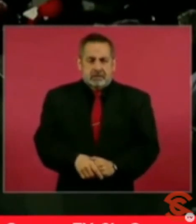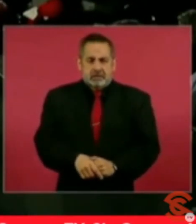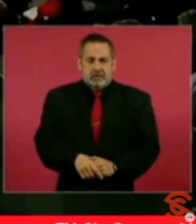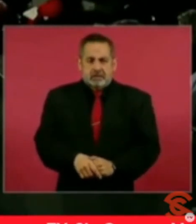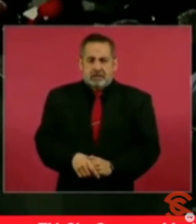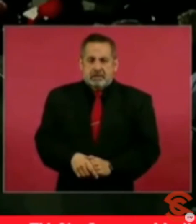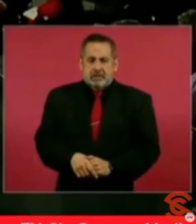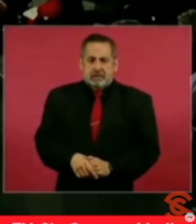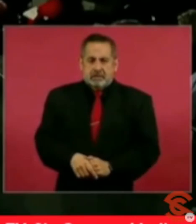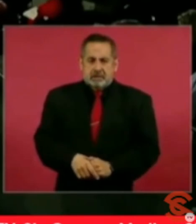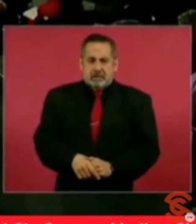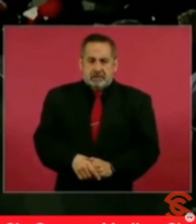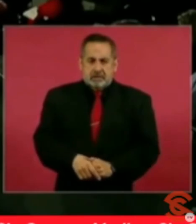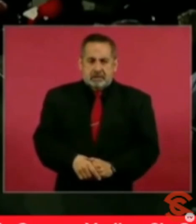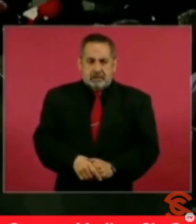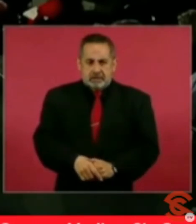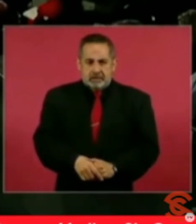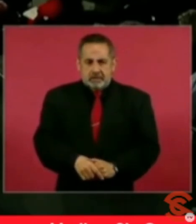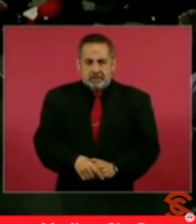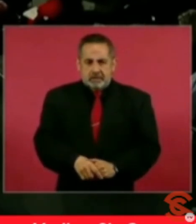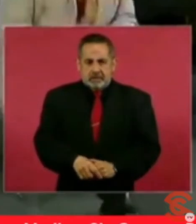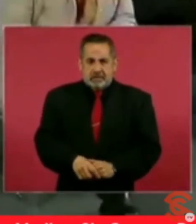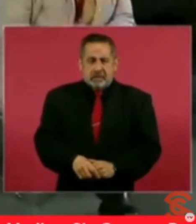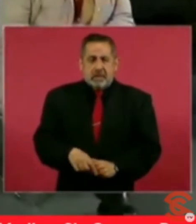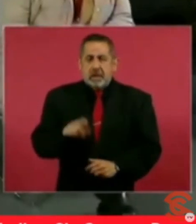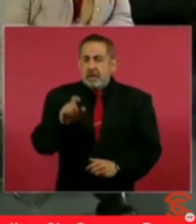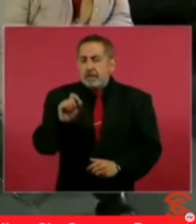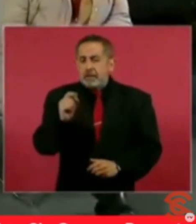21 años. 21 años. 21 años.